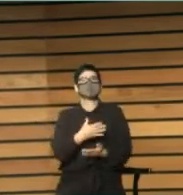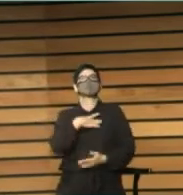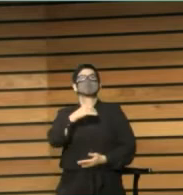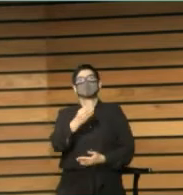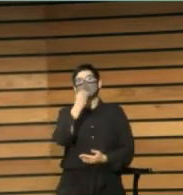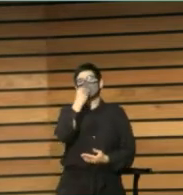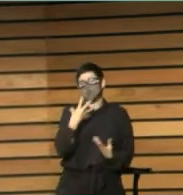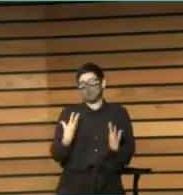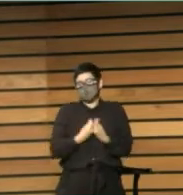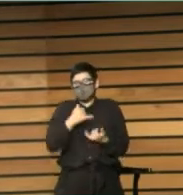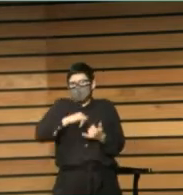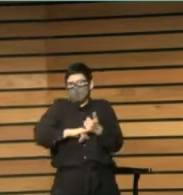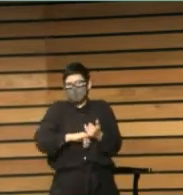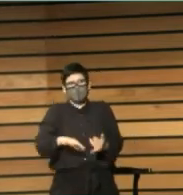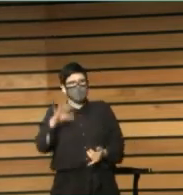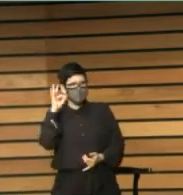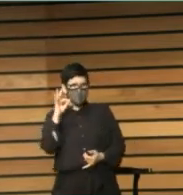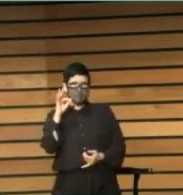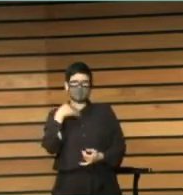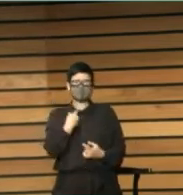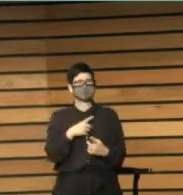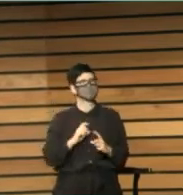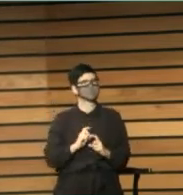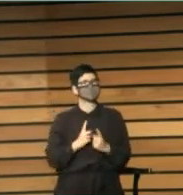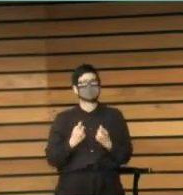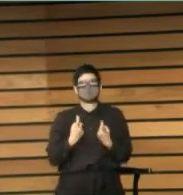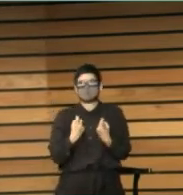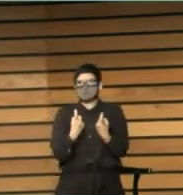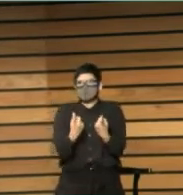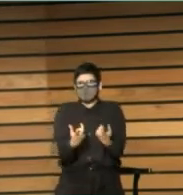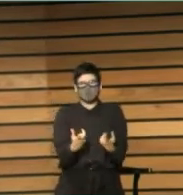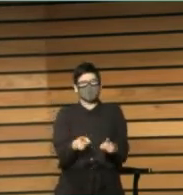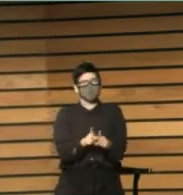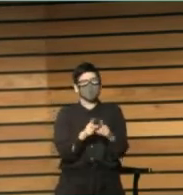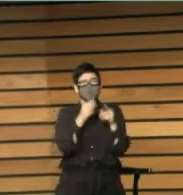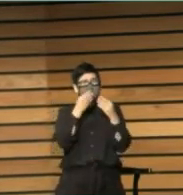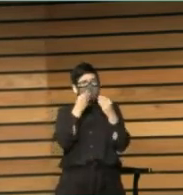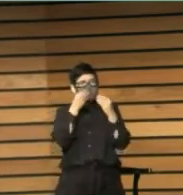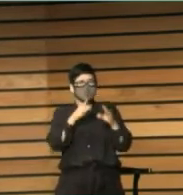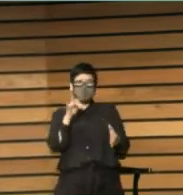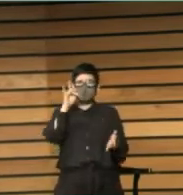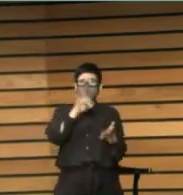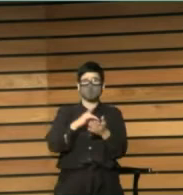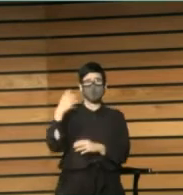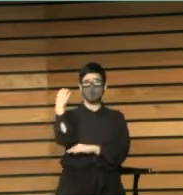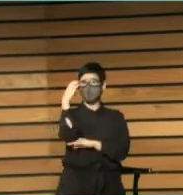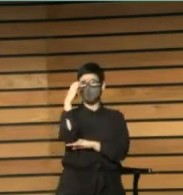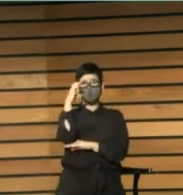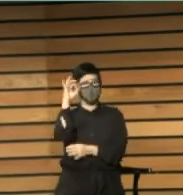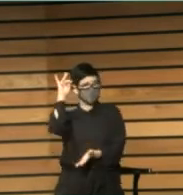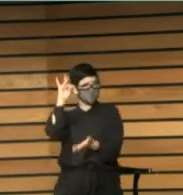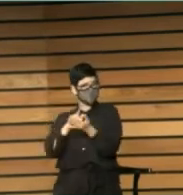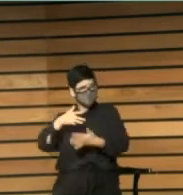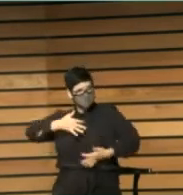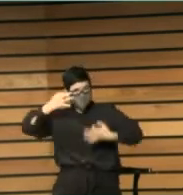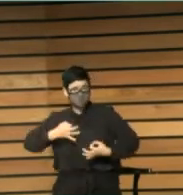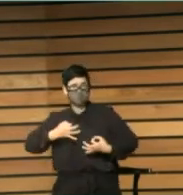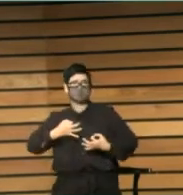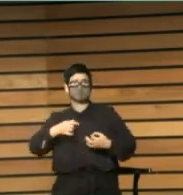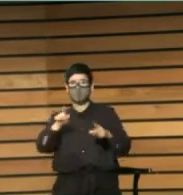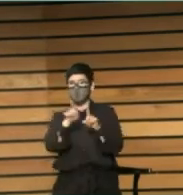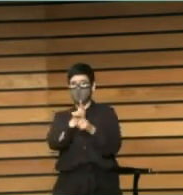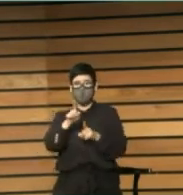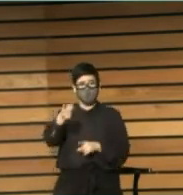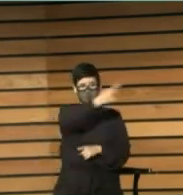desesperada. Esa era una historia que pasaba en algún lugar de Colombia, pero era también lo que pasaba entre